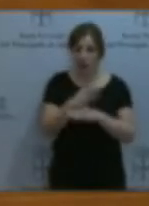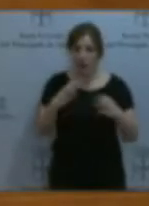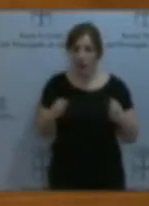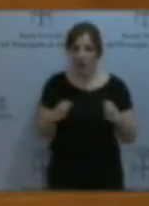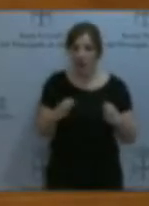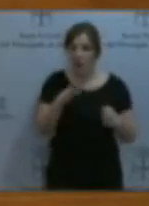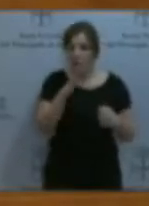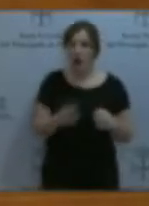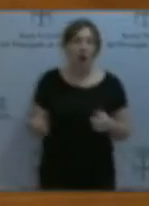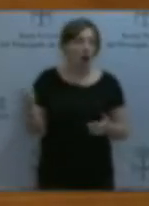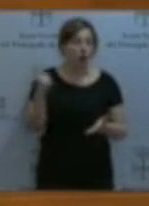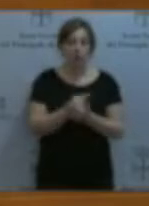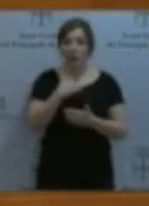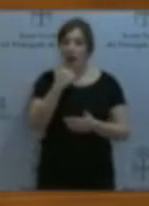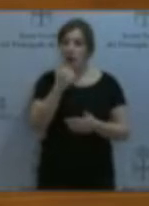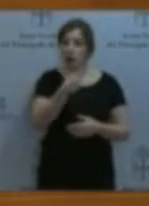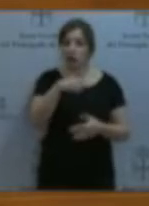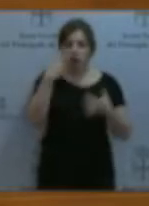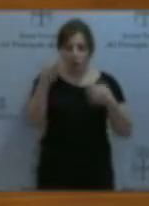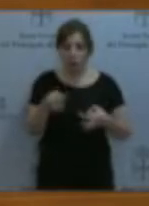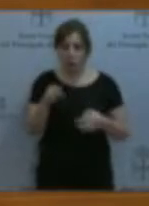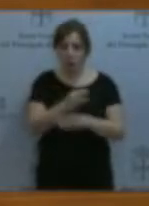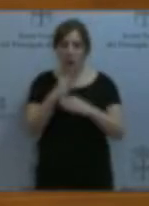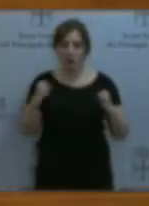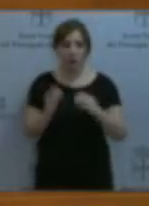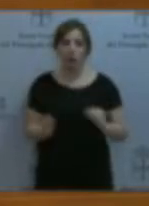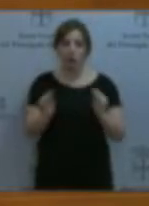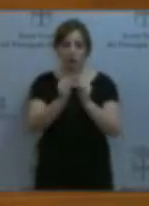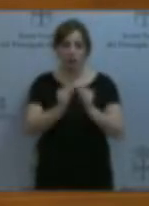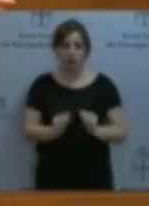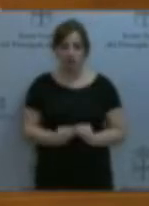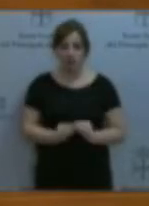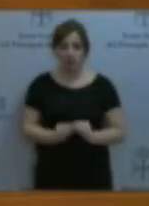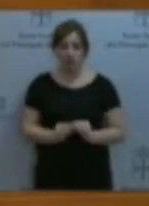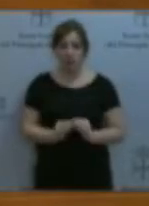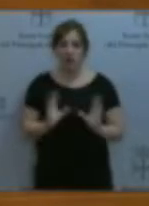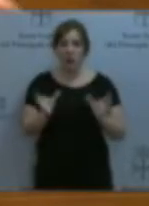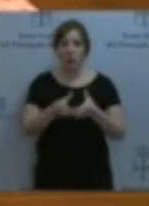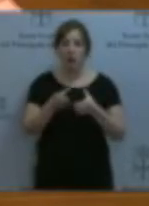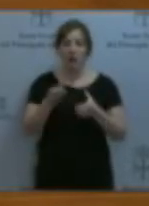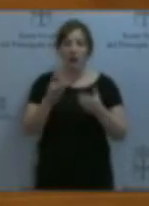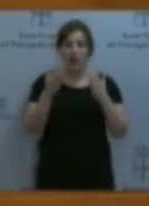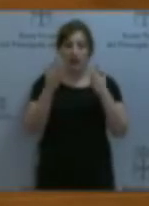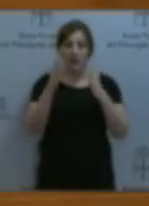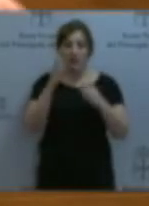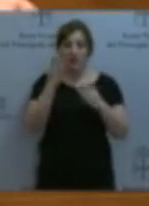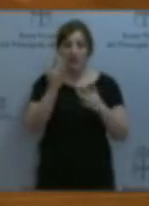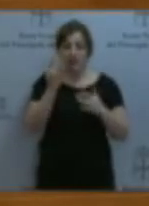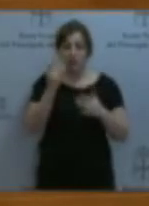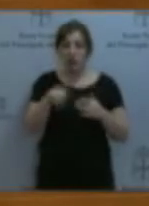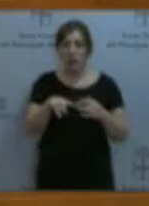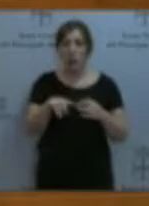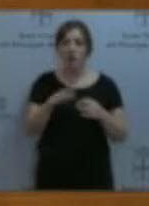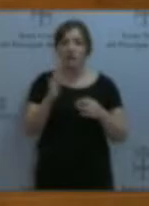para retomar algo en lo que estamos seguros que la mayoría de este Parlamento coincide. De la Junta de Saneamiento al SERPA, del SESPA a Gispasa, mientras se destruye